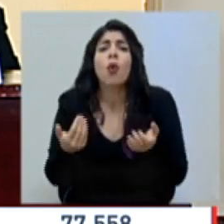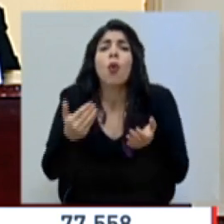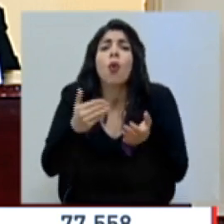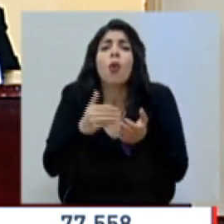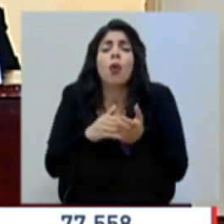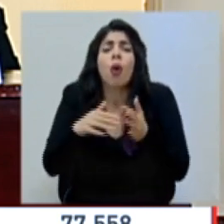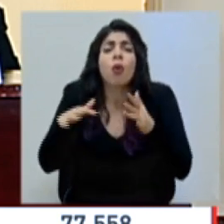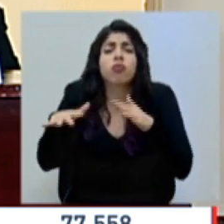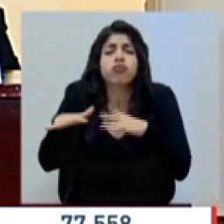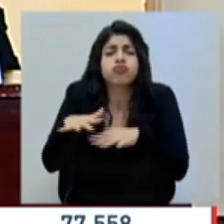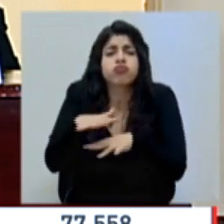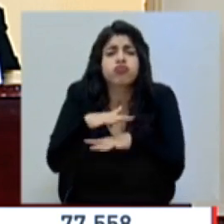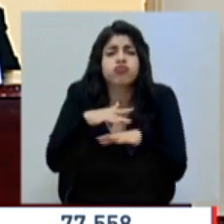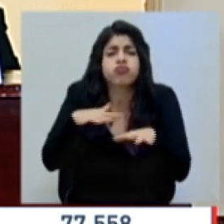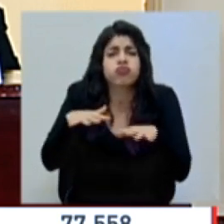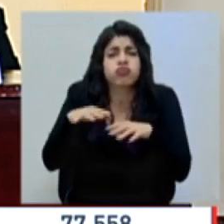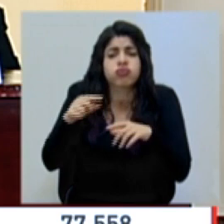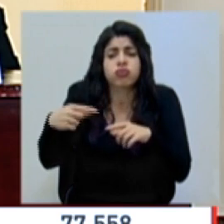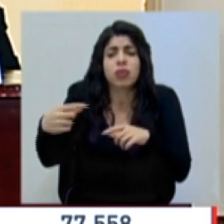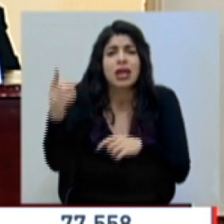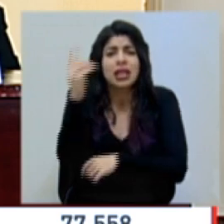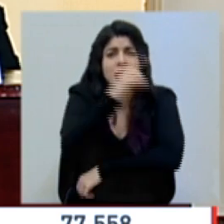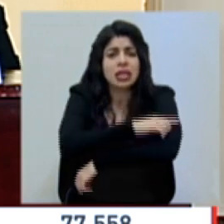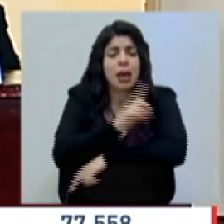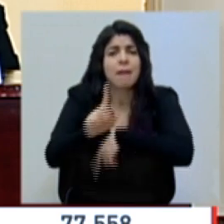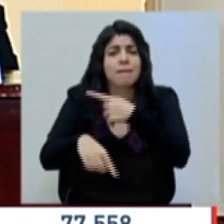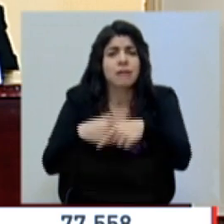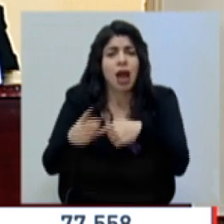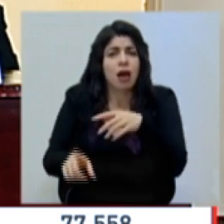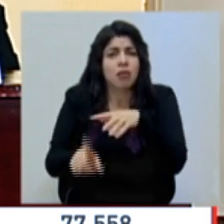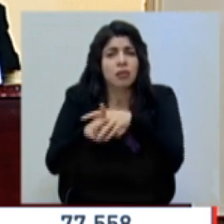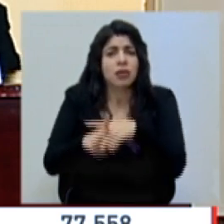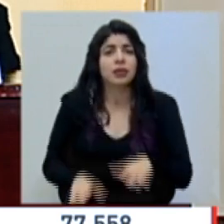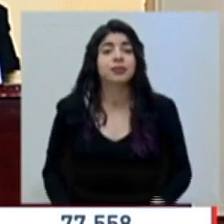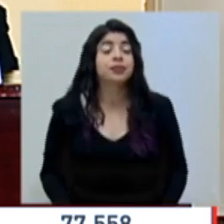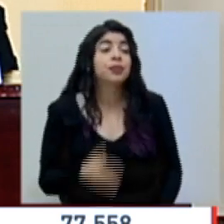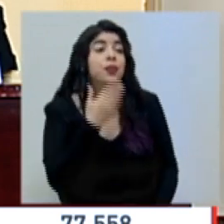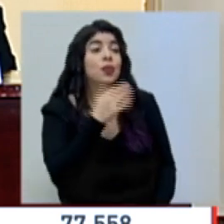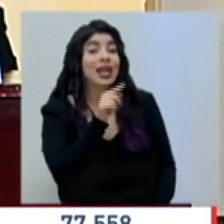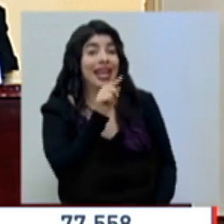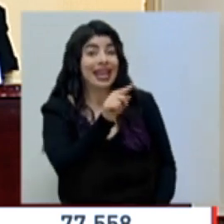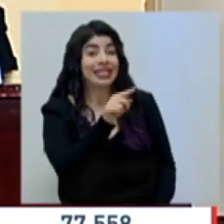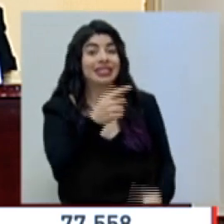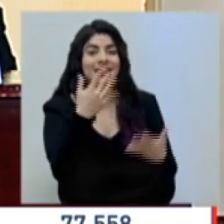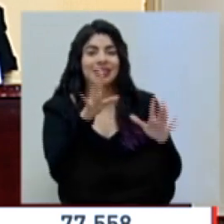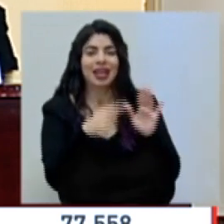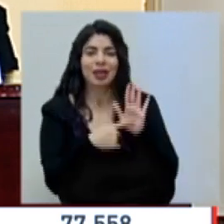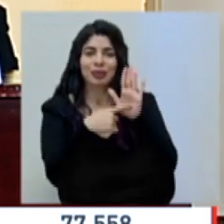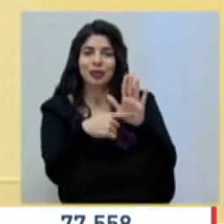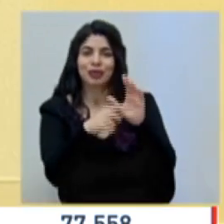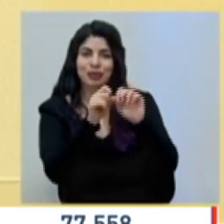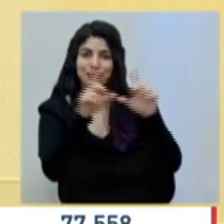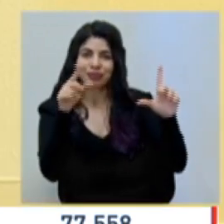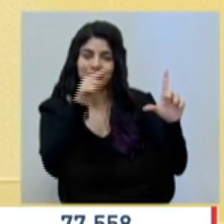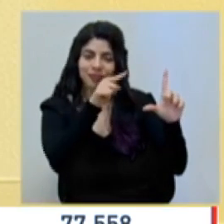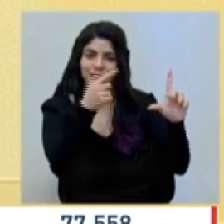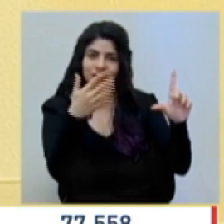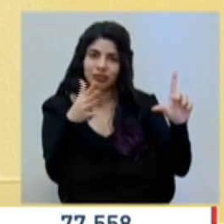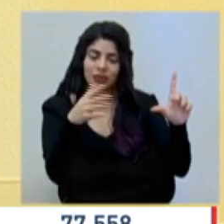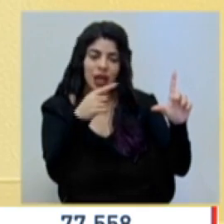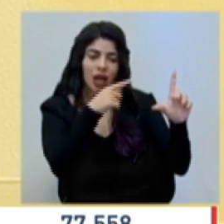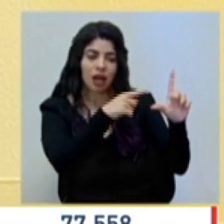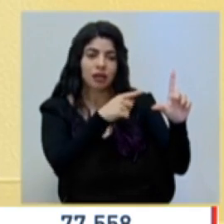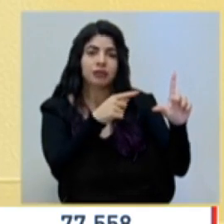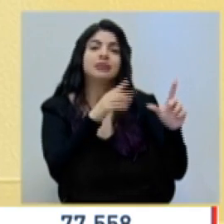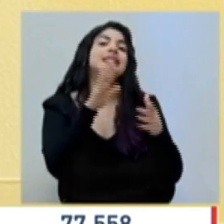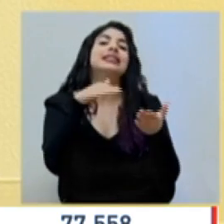tropical que se estaría formando en los próximos días? Bueno, eso se mostró en la imagen precisamente